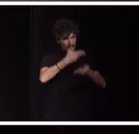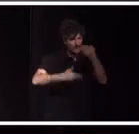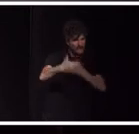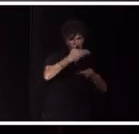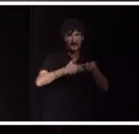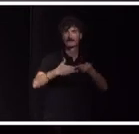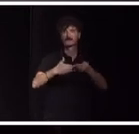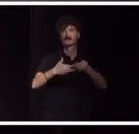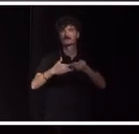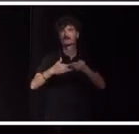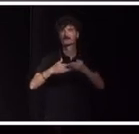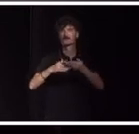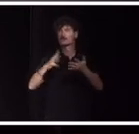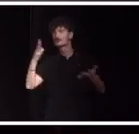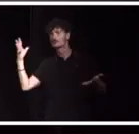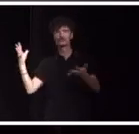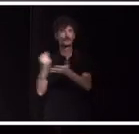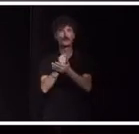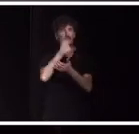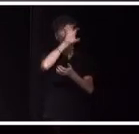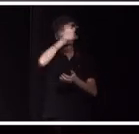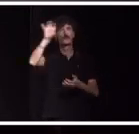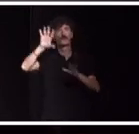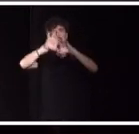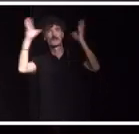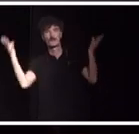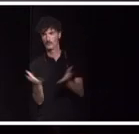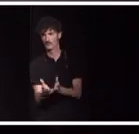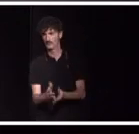nuestro pueblo con todos los pueblos del mundo.